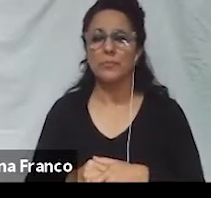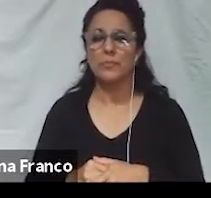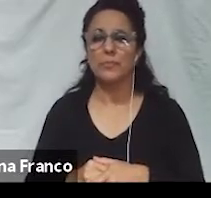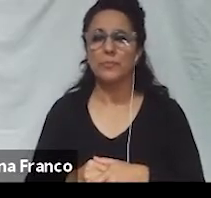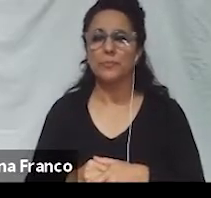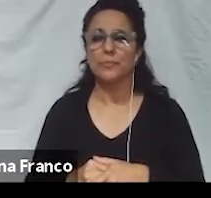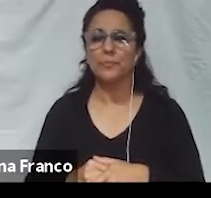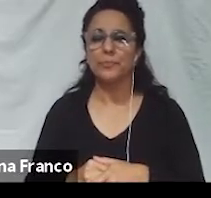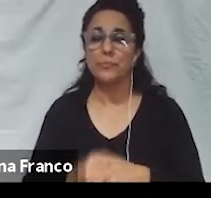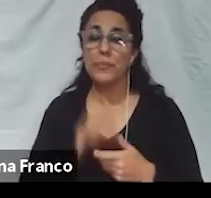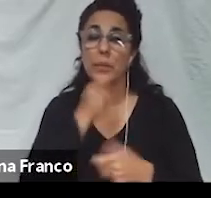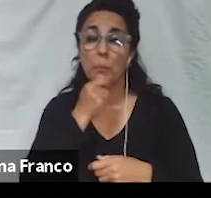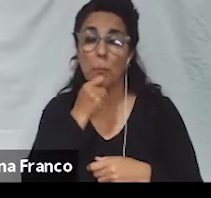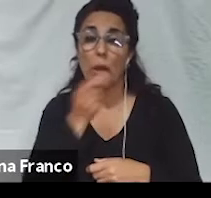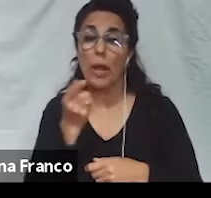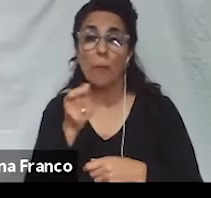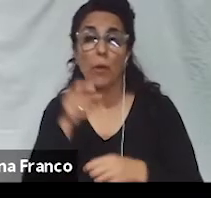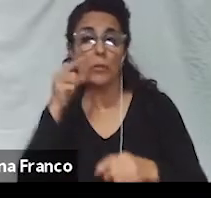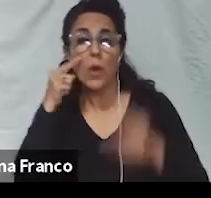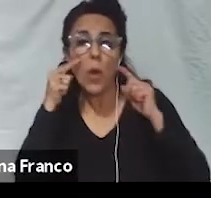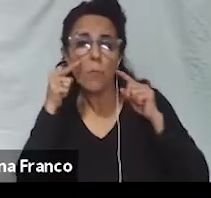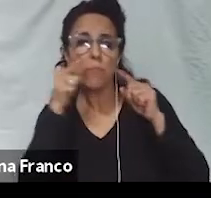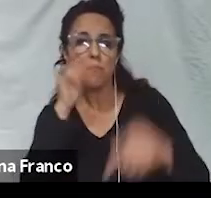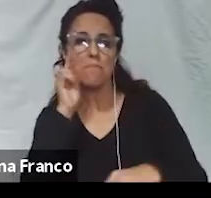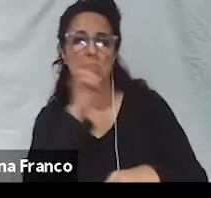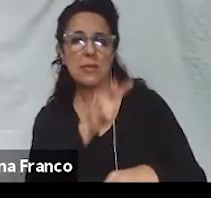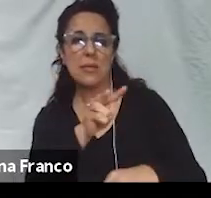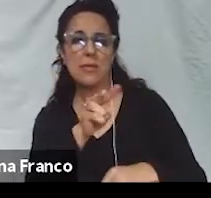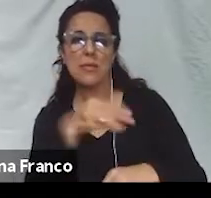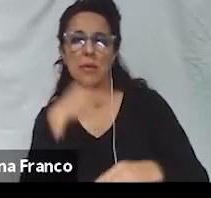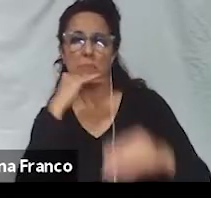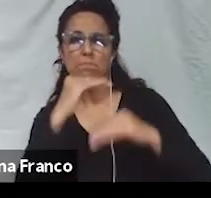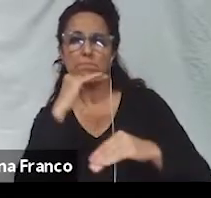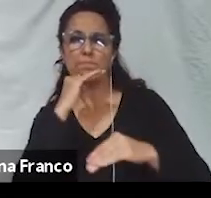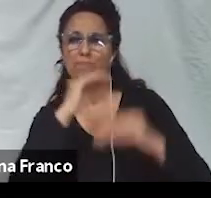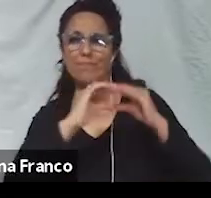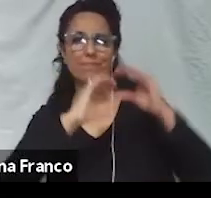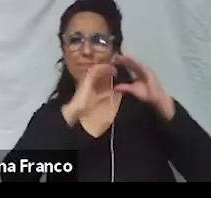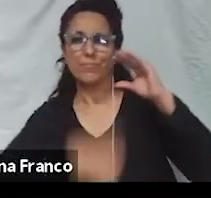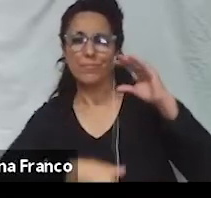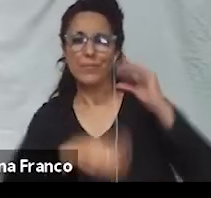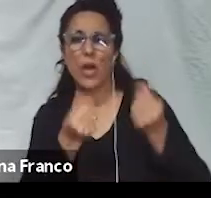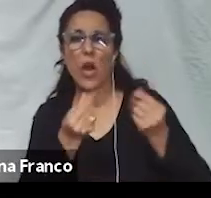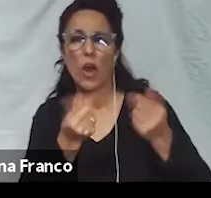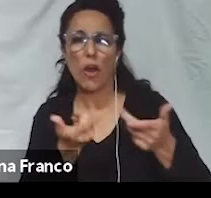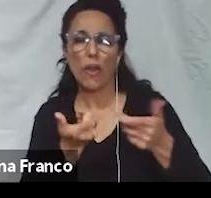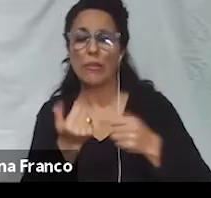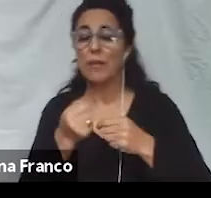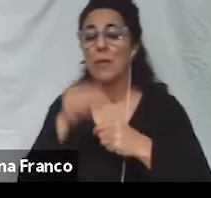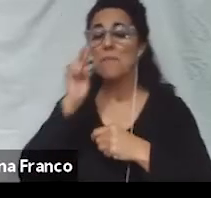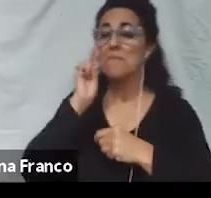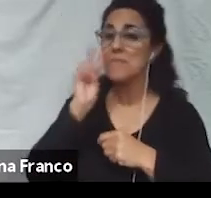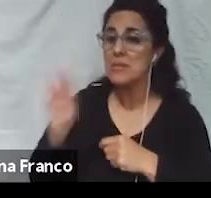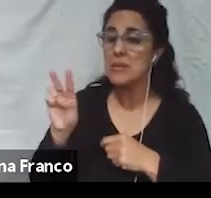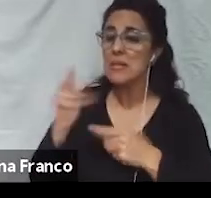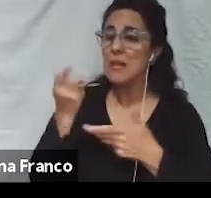perspectiva de una persona que tiene dislexia, por ejemplo, podemos determinar si el contenido es accesible para esta persona. Si lo